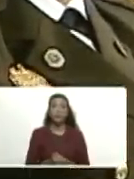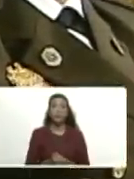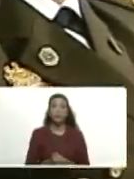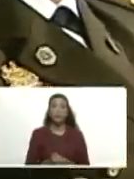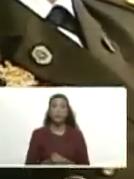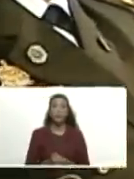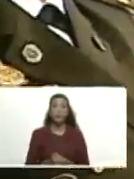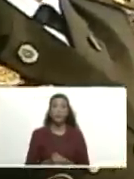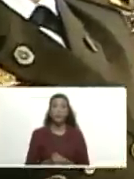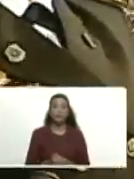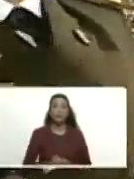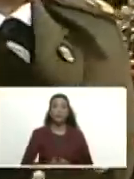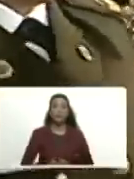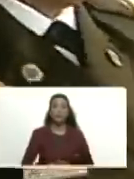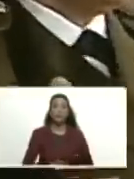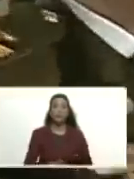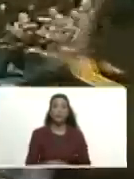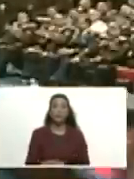izquierda! ¡De frente!